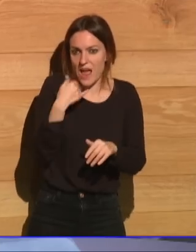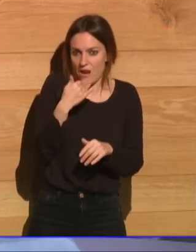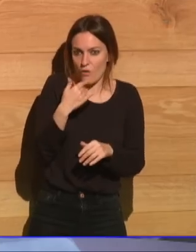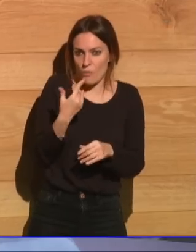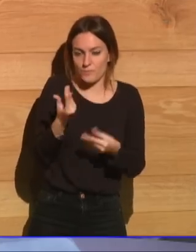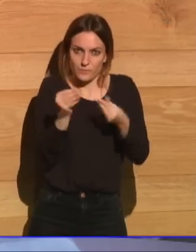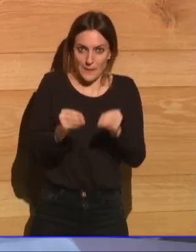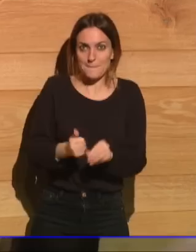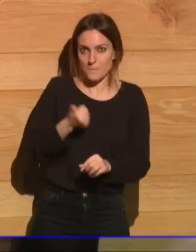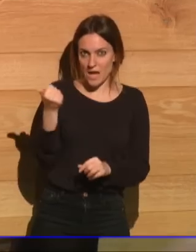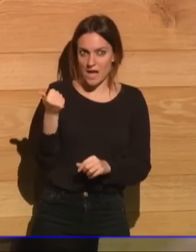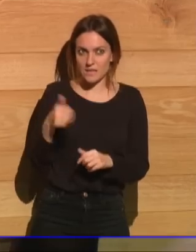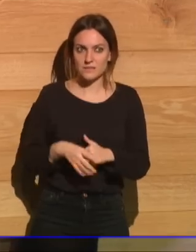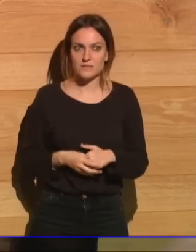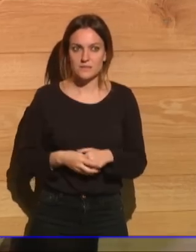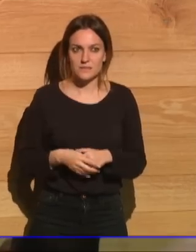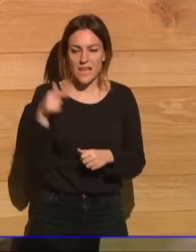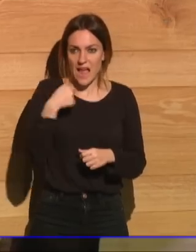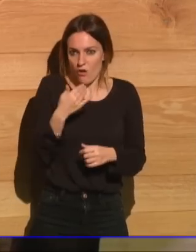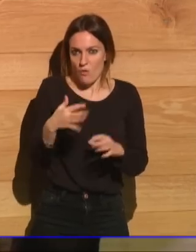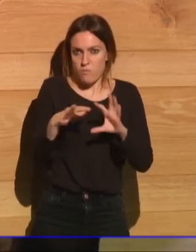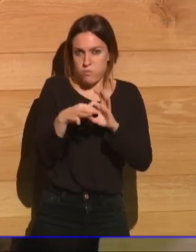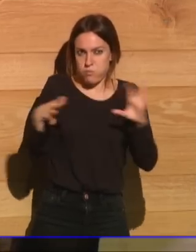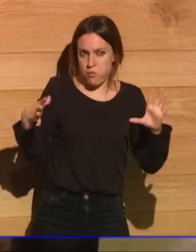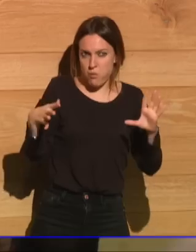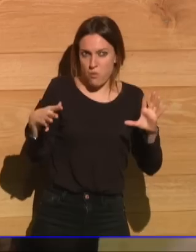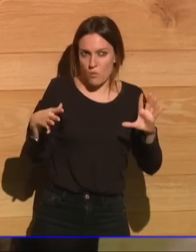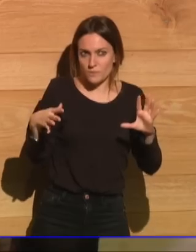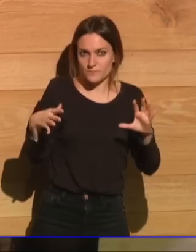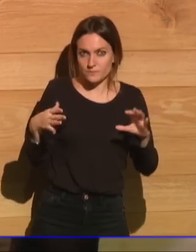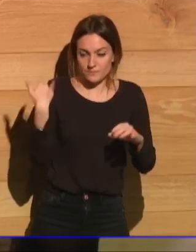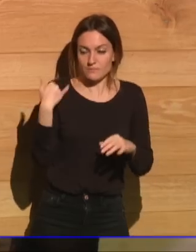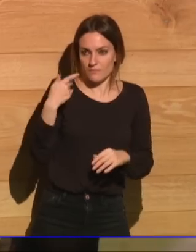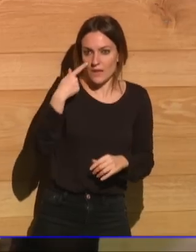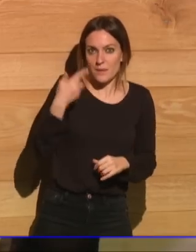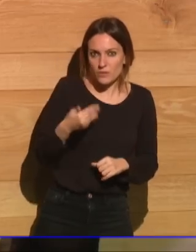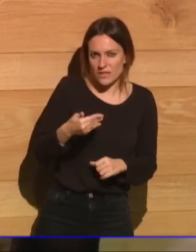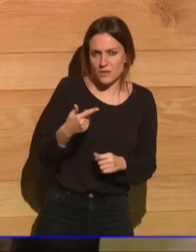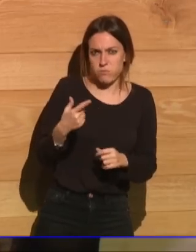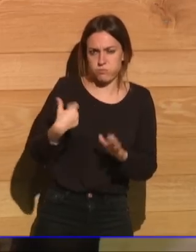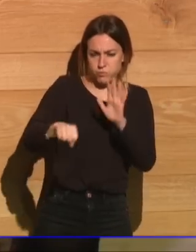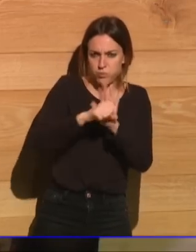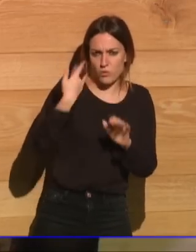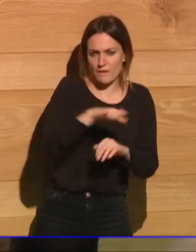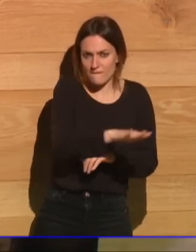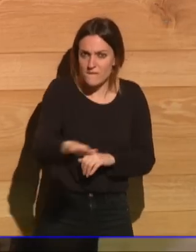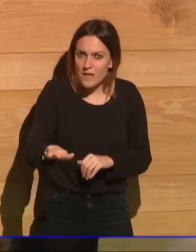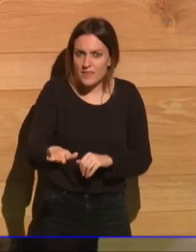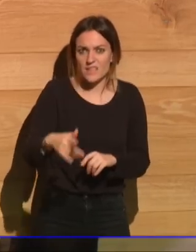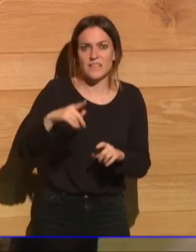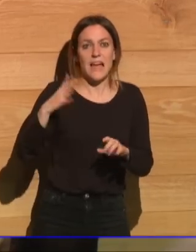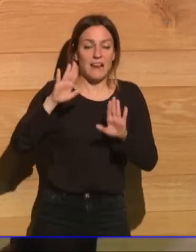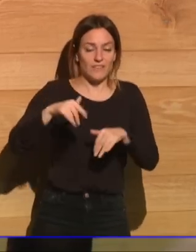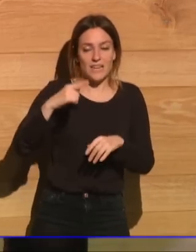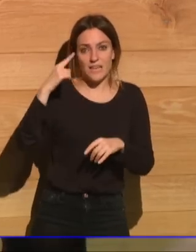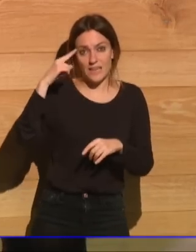a eso iba yo con que no tiene absolutamente nada que ver. Que es mítica, ¿A qué? ¿eh? Y No, no, mitiquísima. Y que ha marcado infancias y que, en fin, forma parte de la cultura